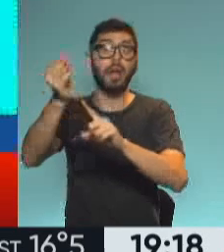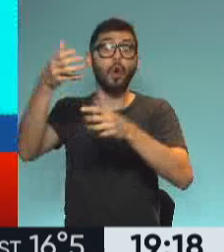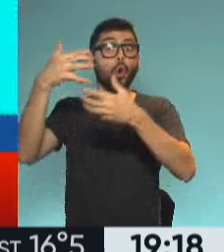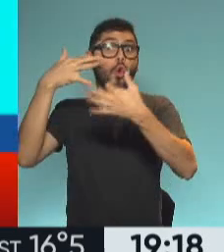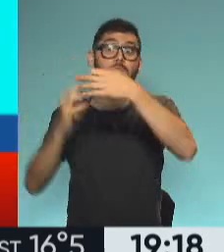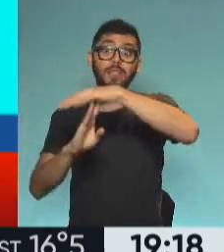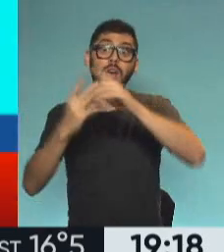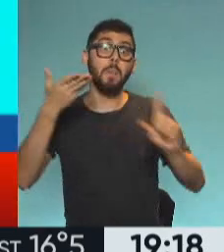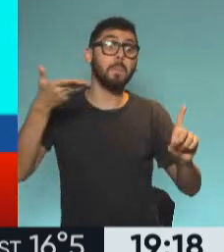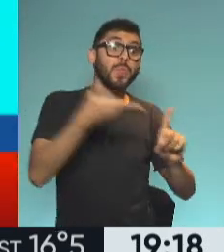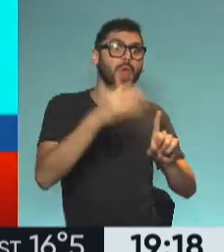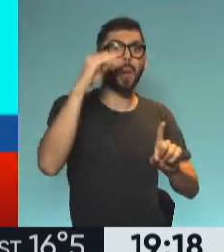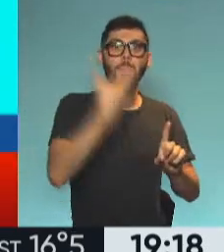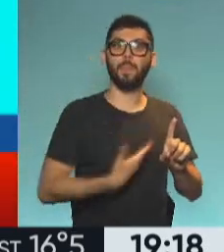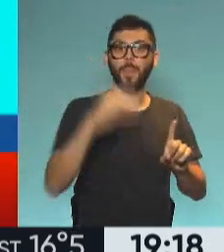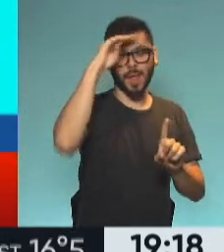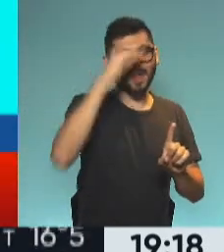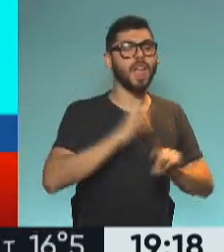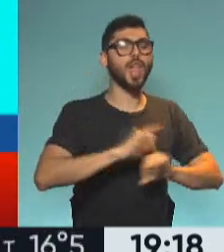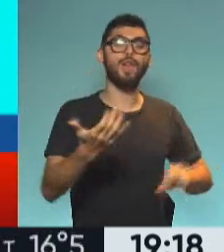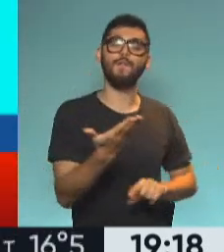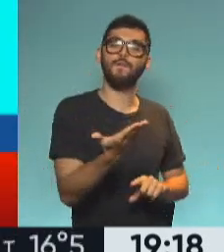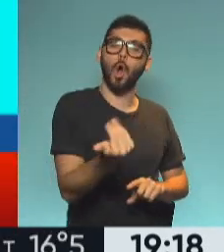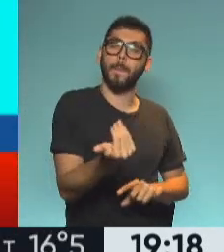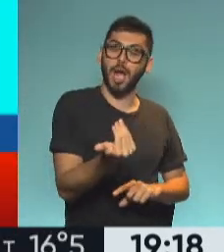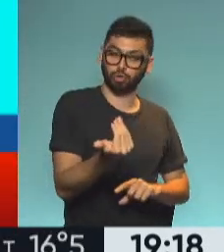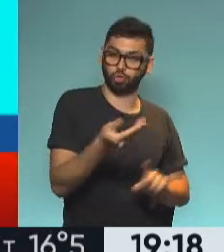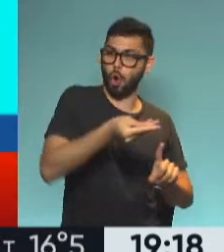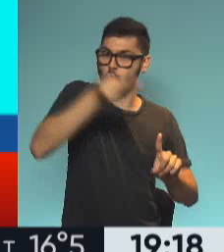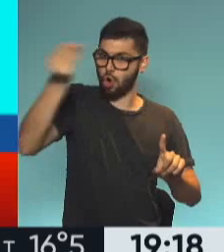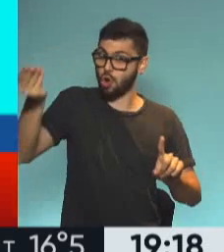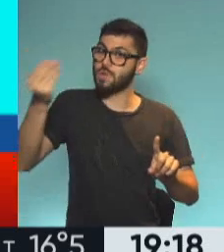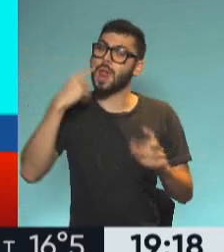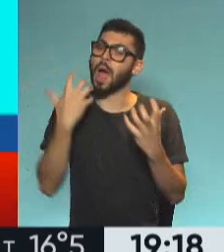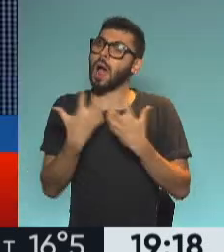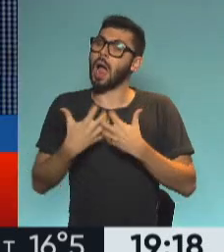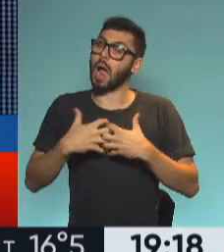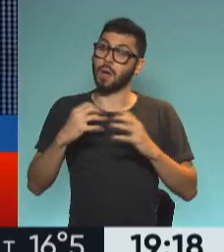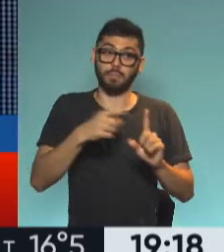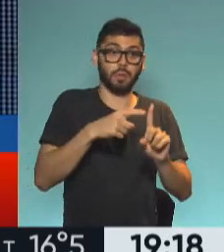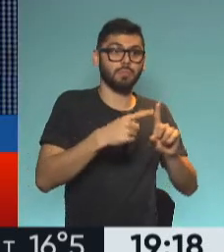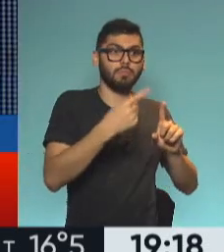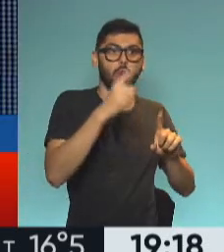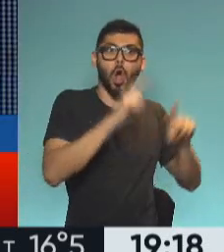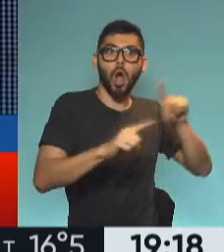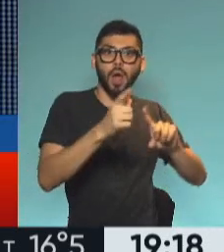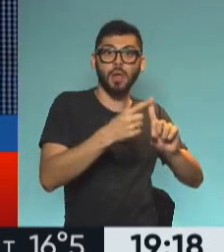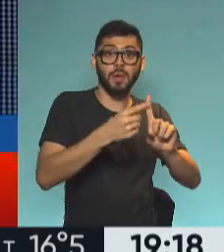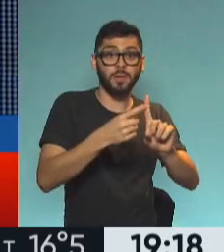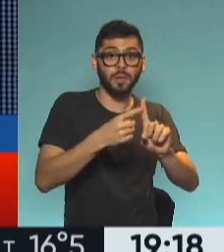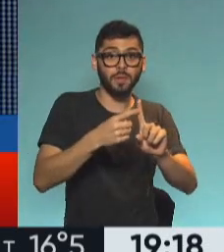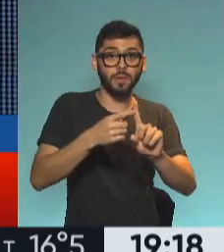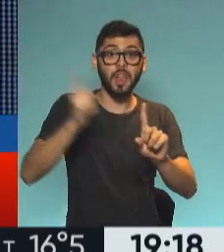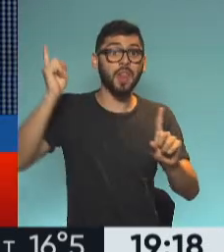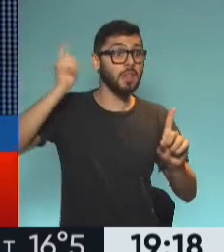a Bolsonaro sobre esto, sobre las negociaciones que se están tejiendo justamente, sí, con los organizadores, y le dio